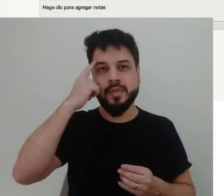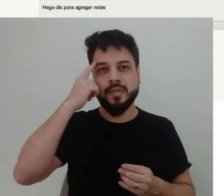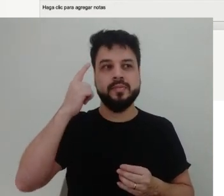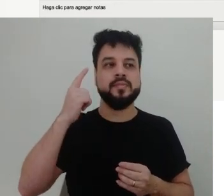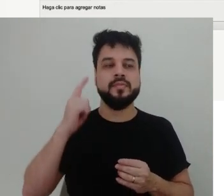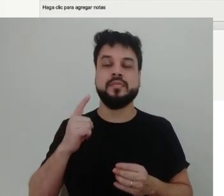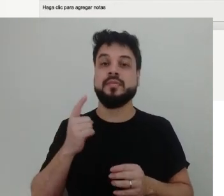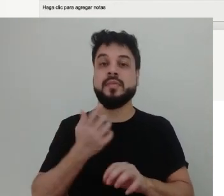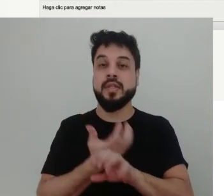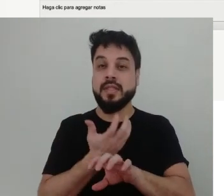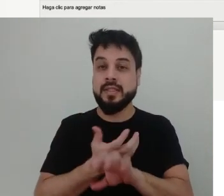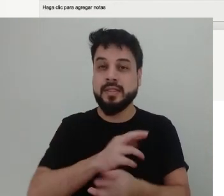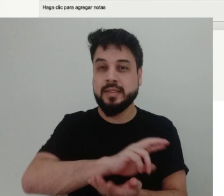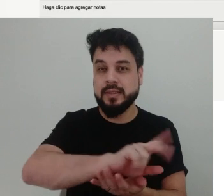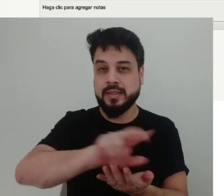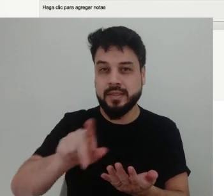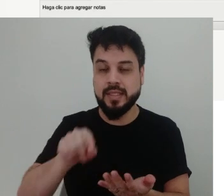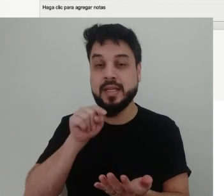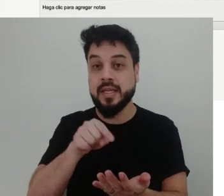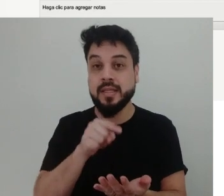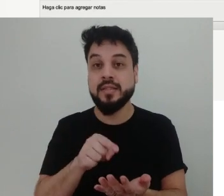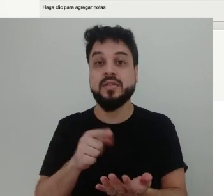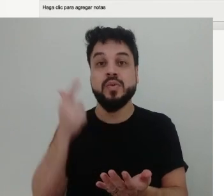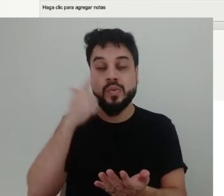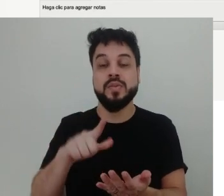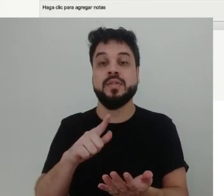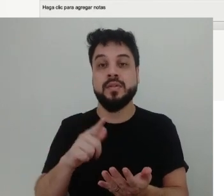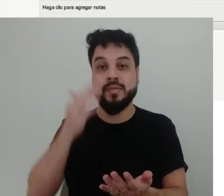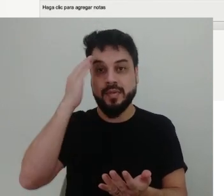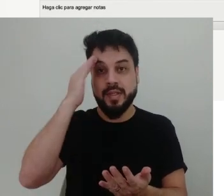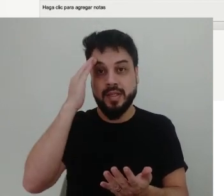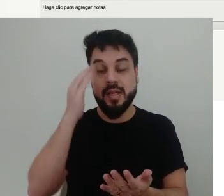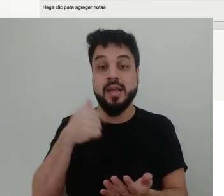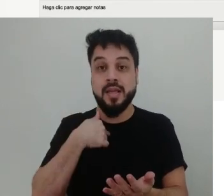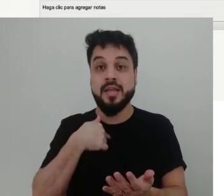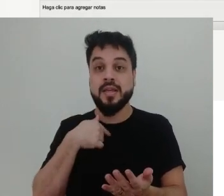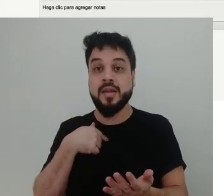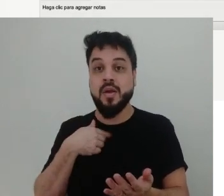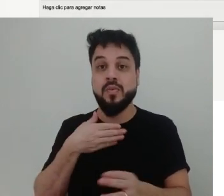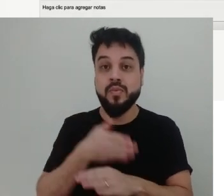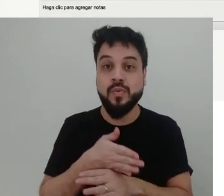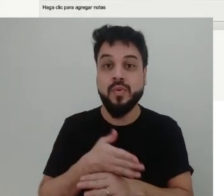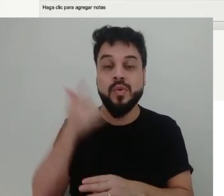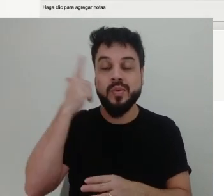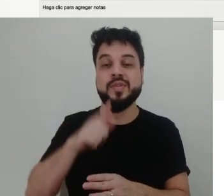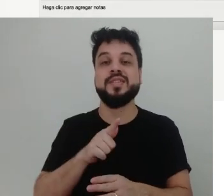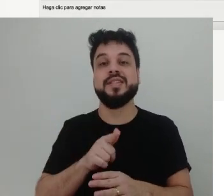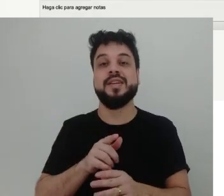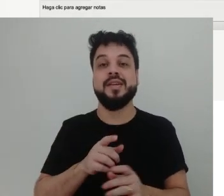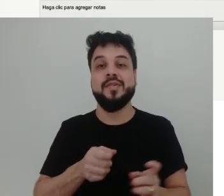solo, pero a través de la interdisciplinariedad y la flexibilidad del pensamiento que esto otorga.